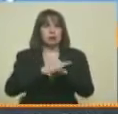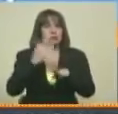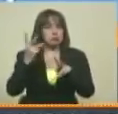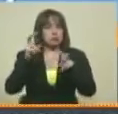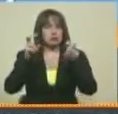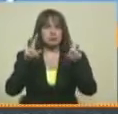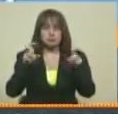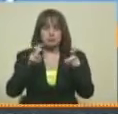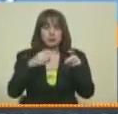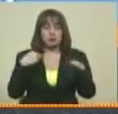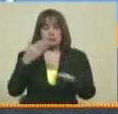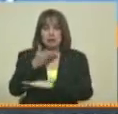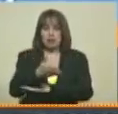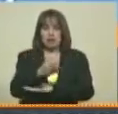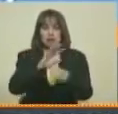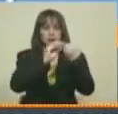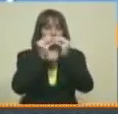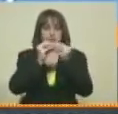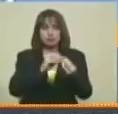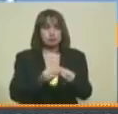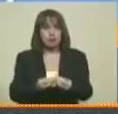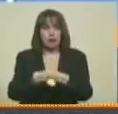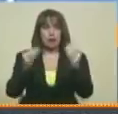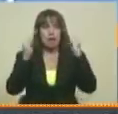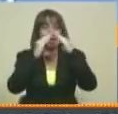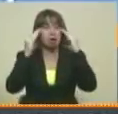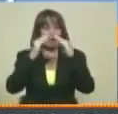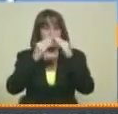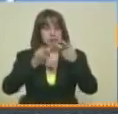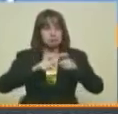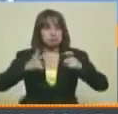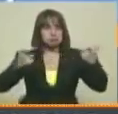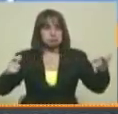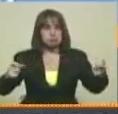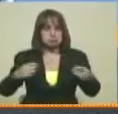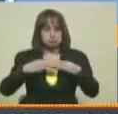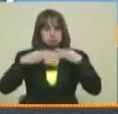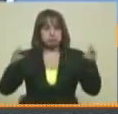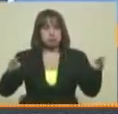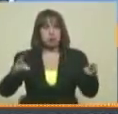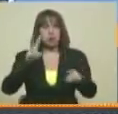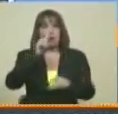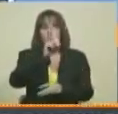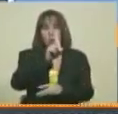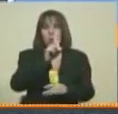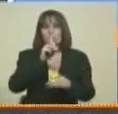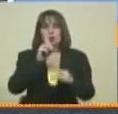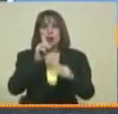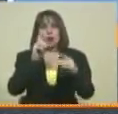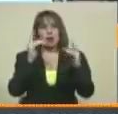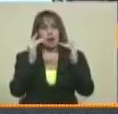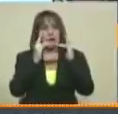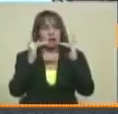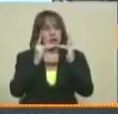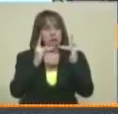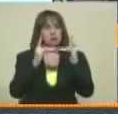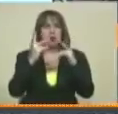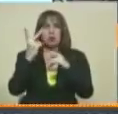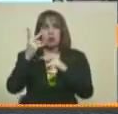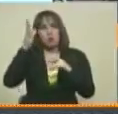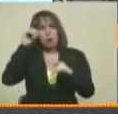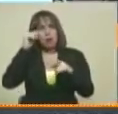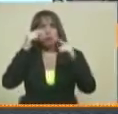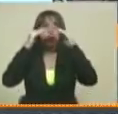llega a arreglar la casa, ampliar una habitación, dos habitaciones, una platabanda, un baño,